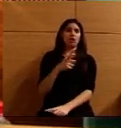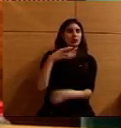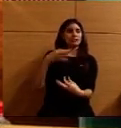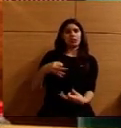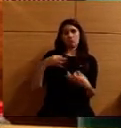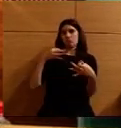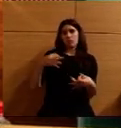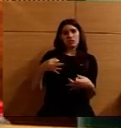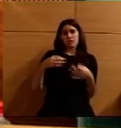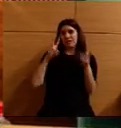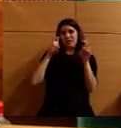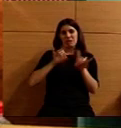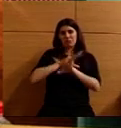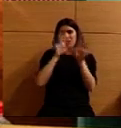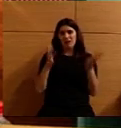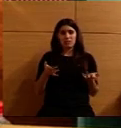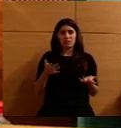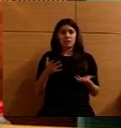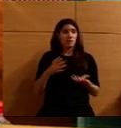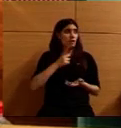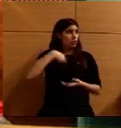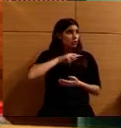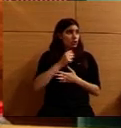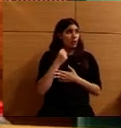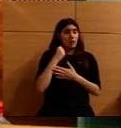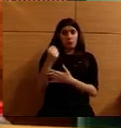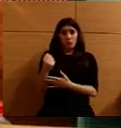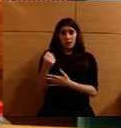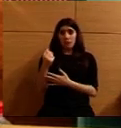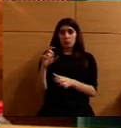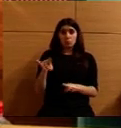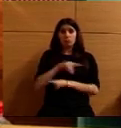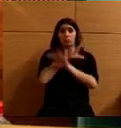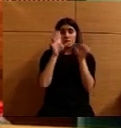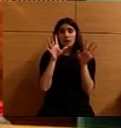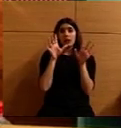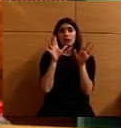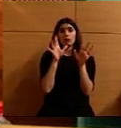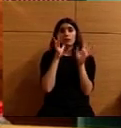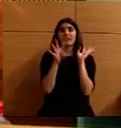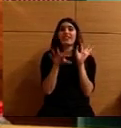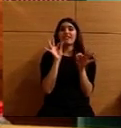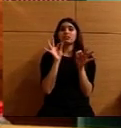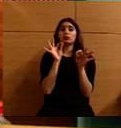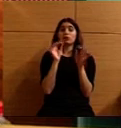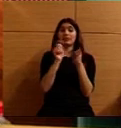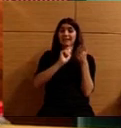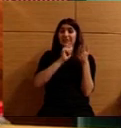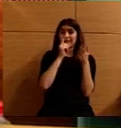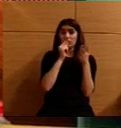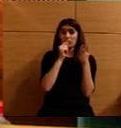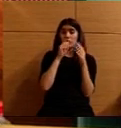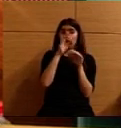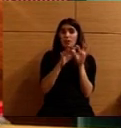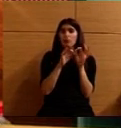que evidentemente están clarísimas. Nosotros apoyamos claramente la decisión del secretario de la corporación,